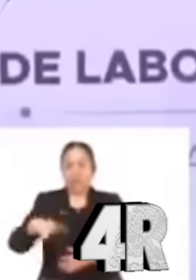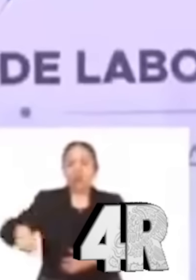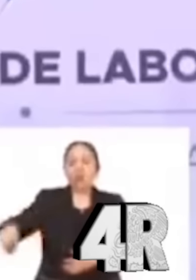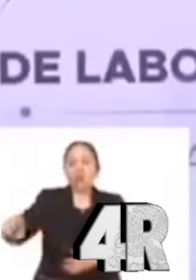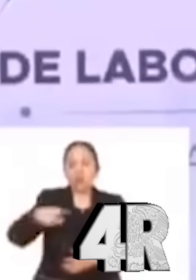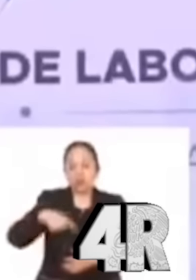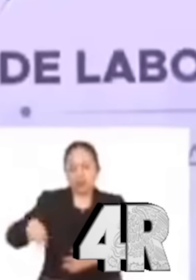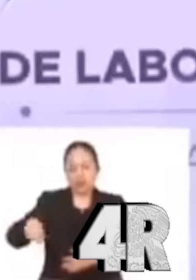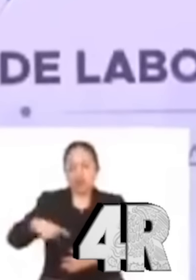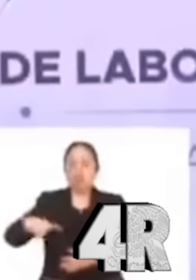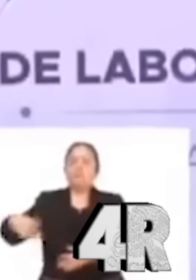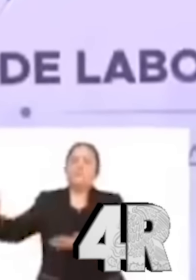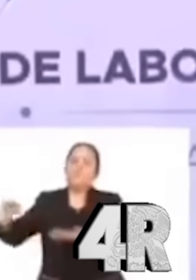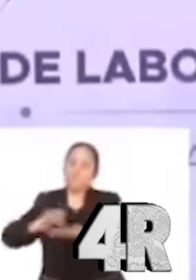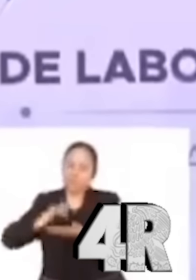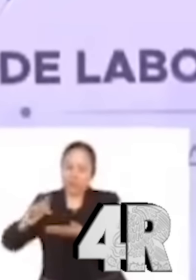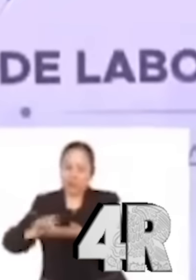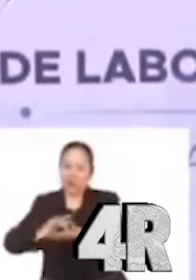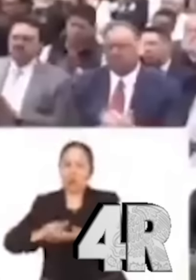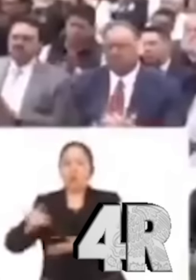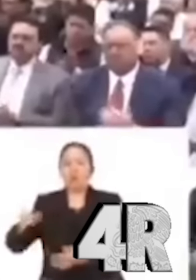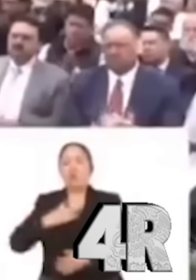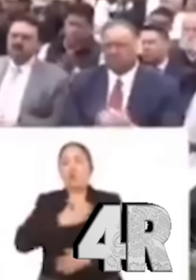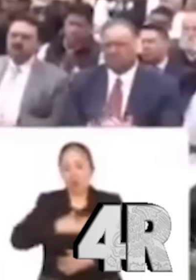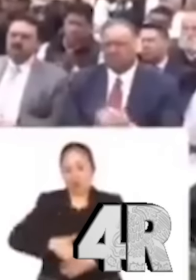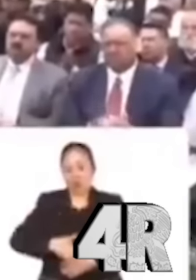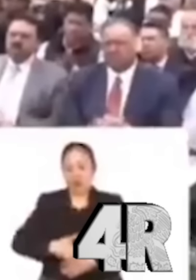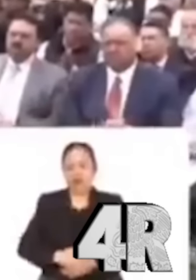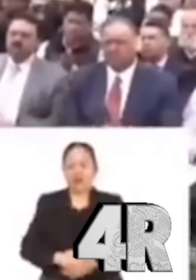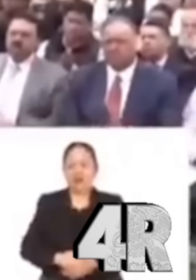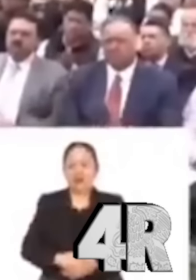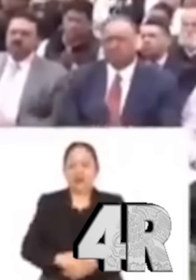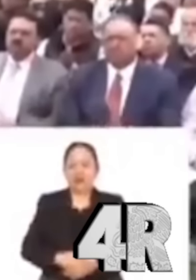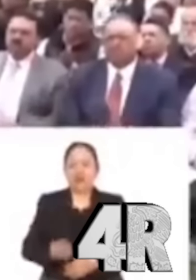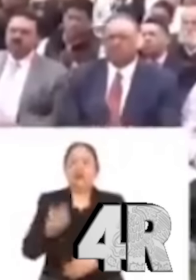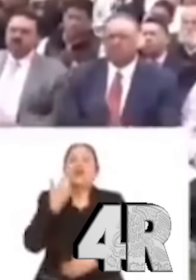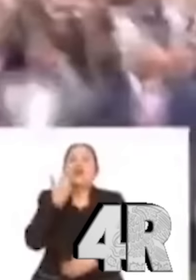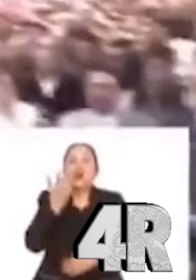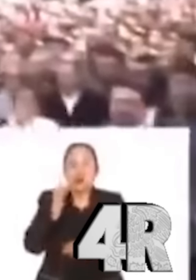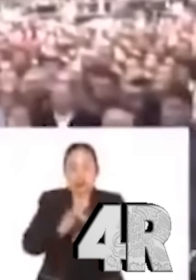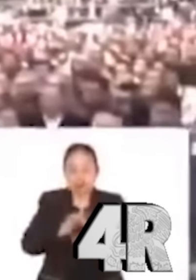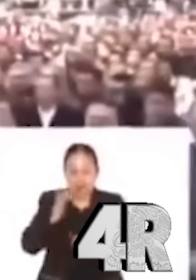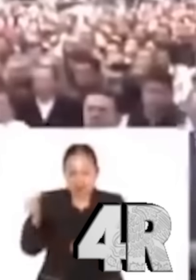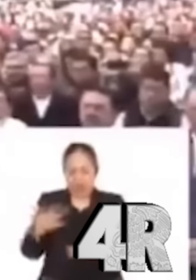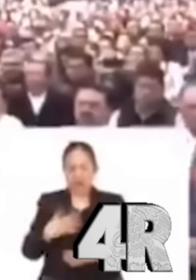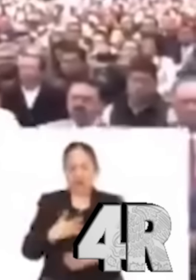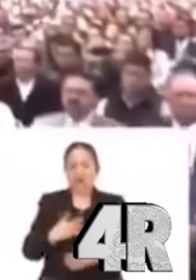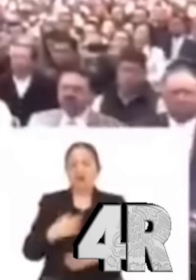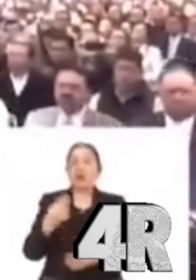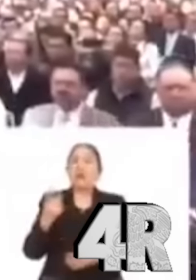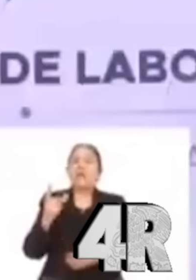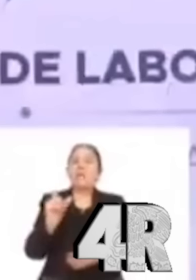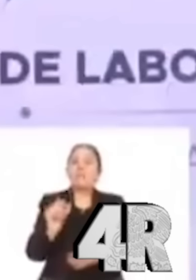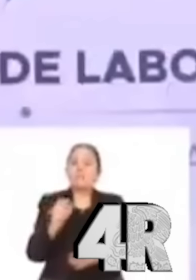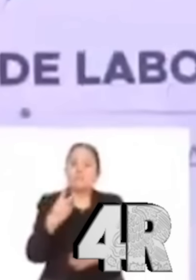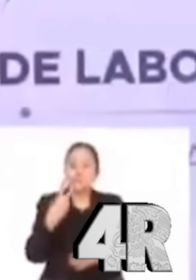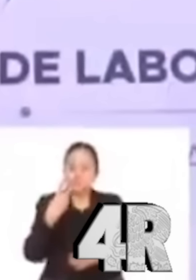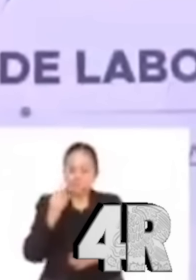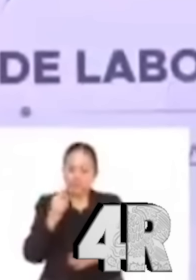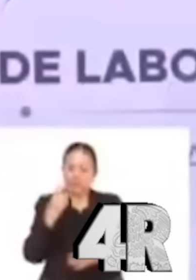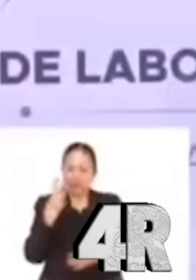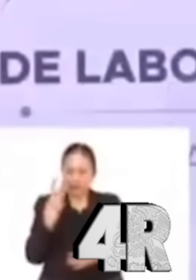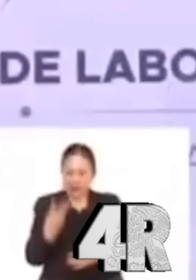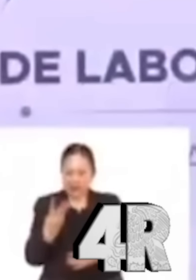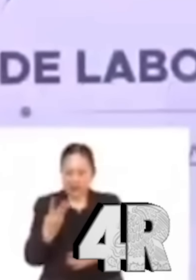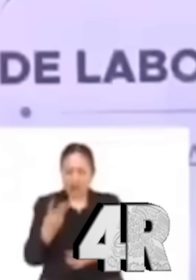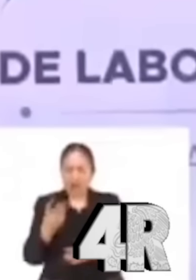integrantes se pusieron del lado de la justicia. Quiero agradecer a las 23 legisladoras